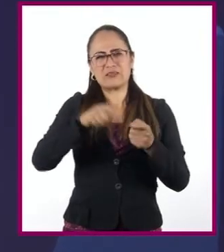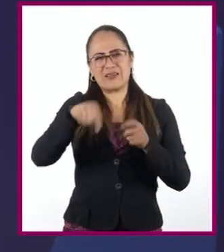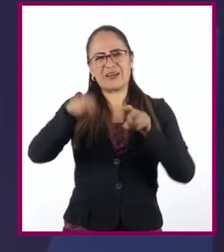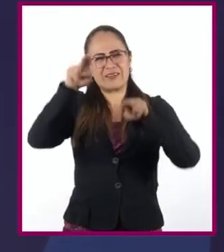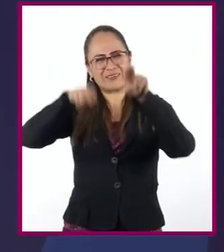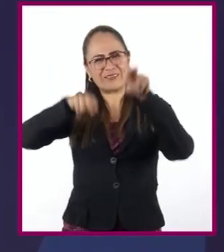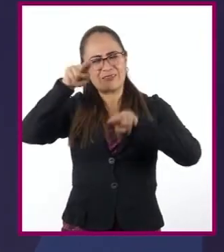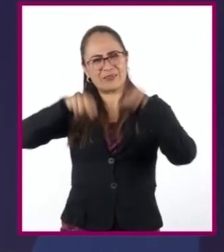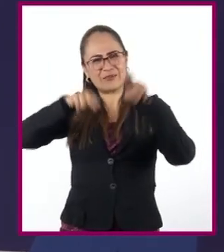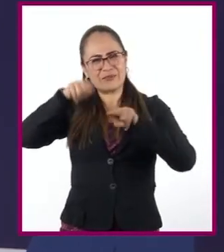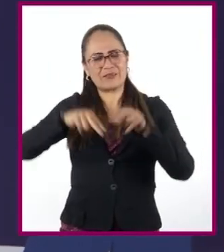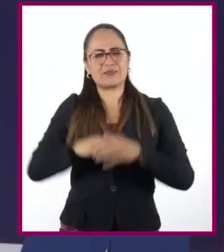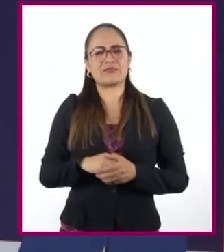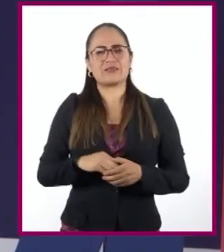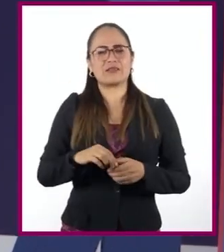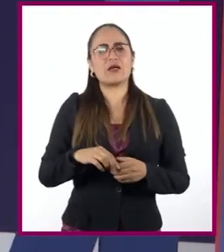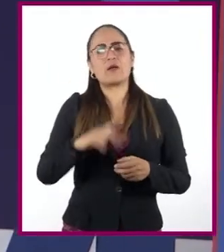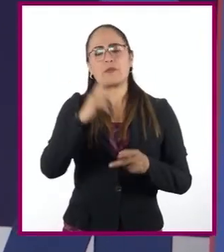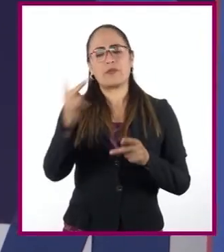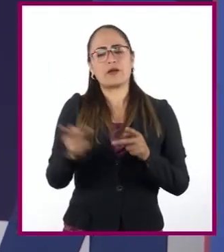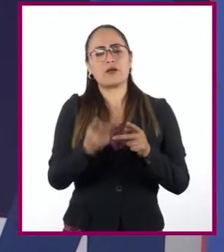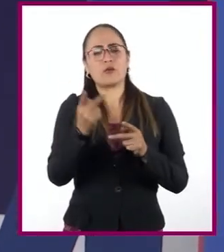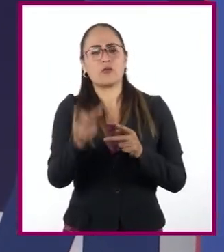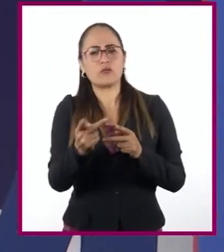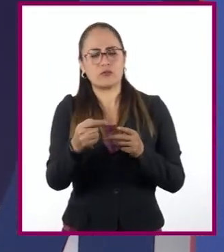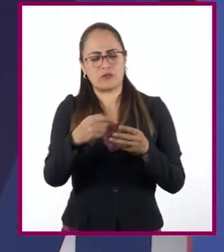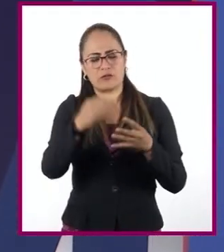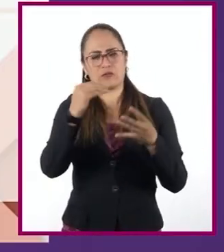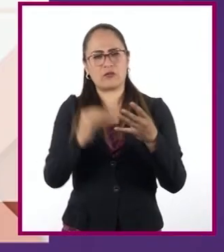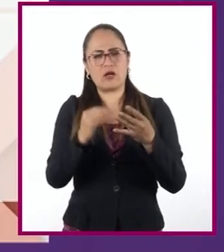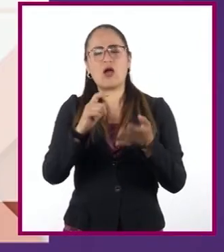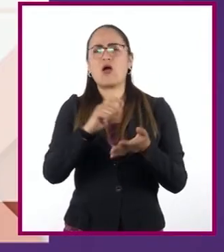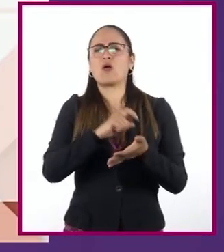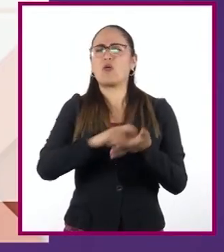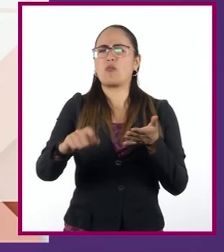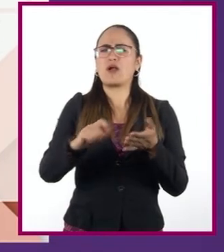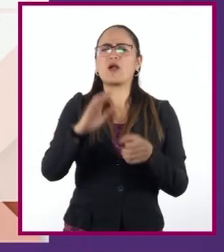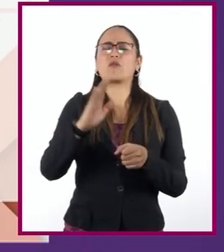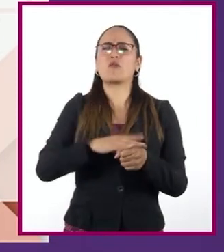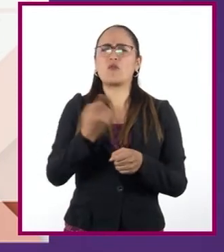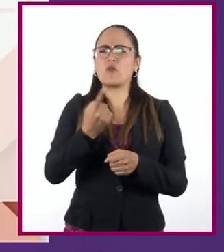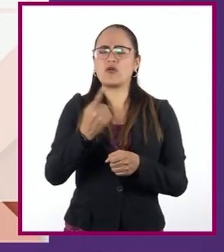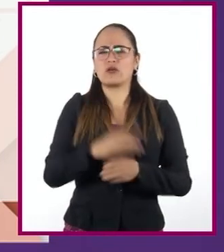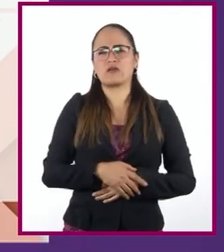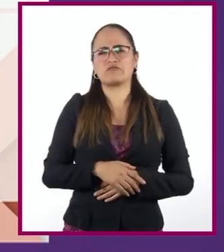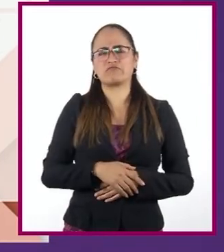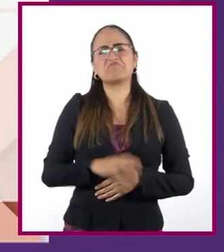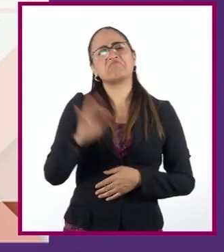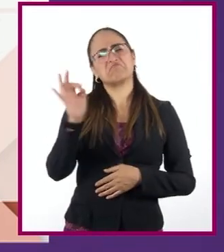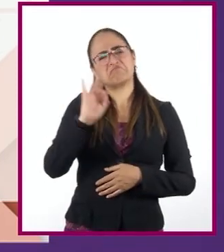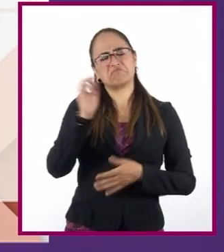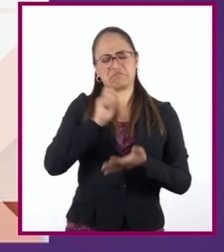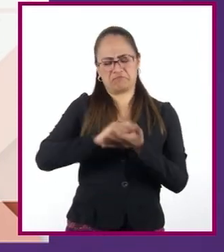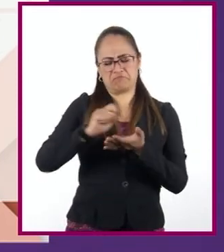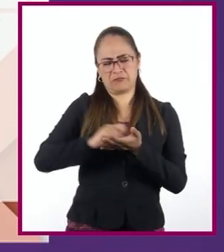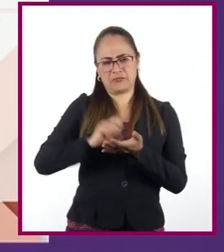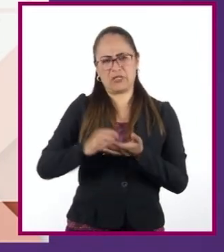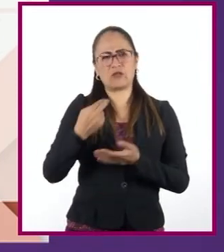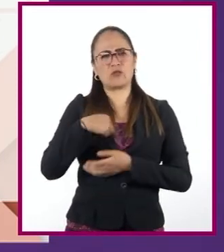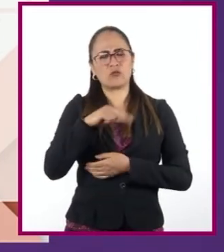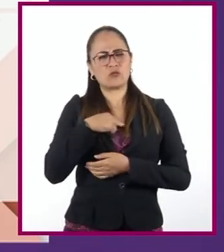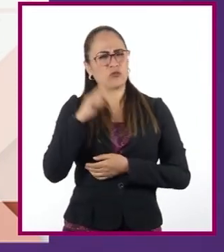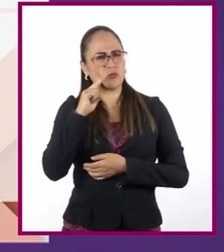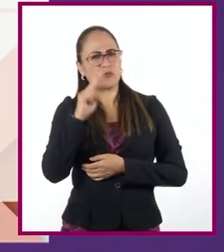gráficos. Para la siguiente pregunta, ¿por qué lo compras?, pueden escribir: observamos que la mayoría de